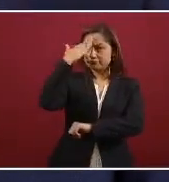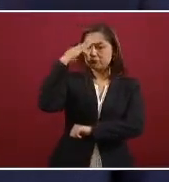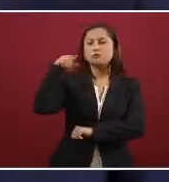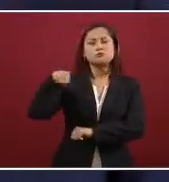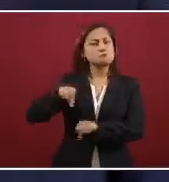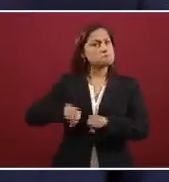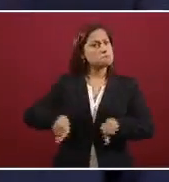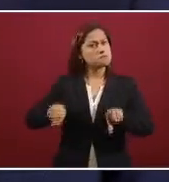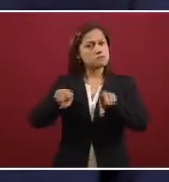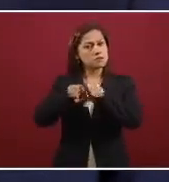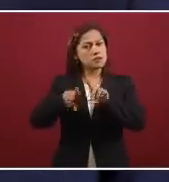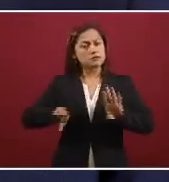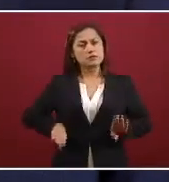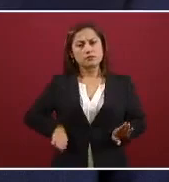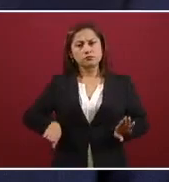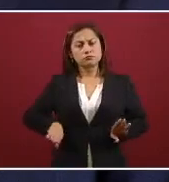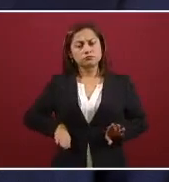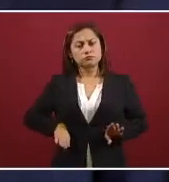son